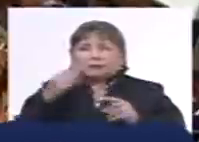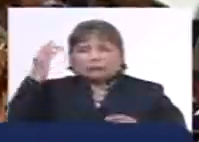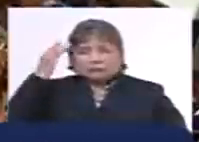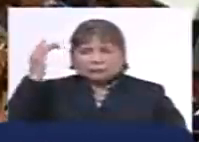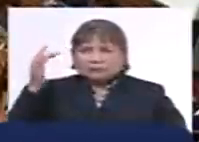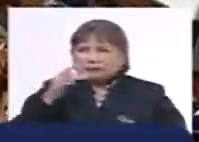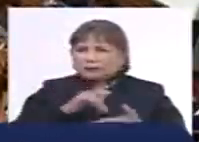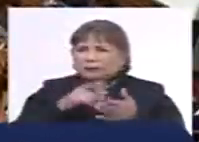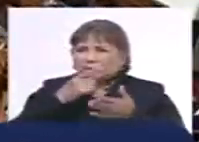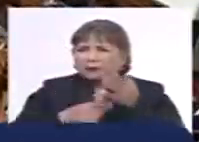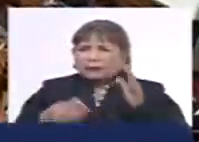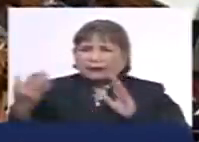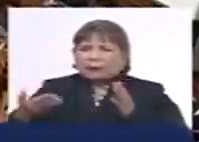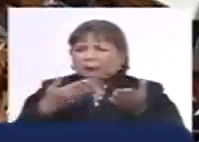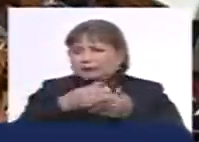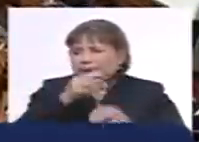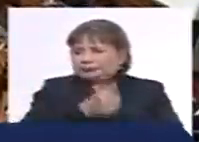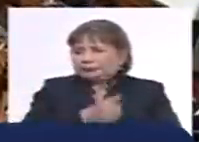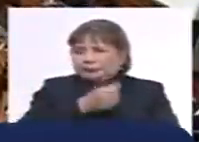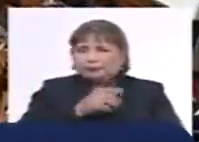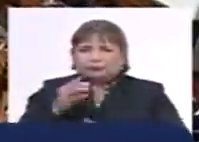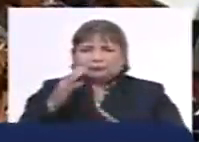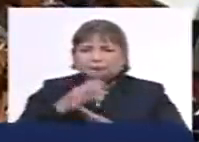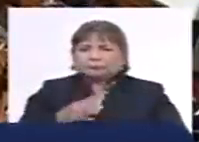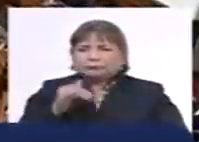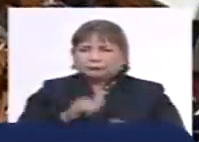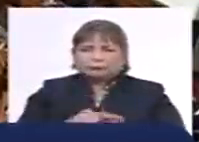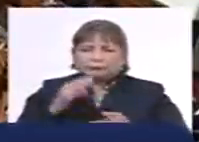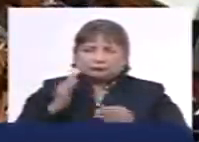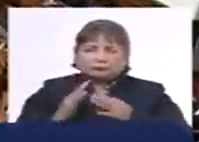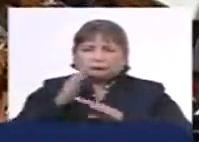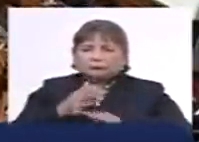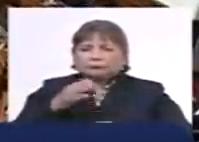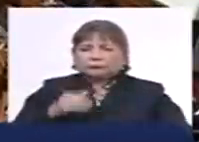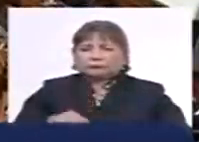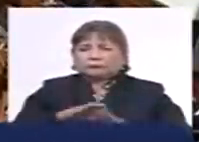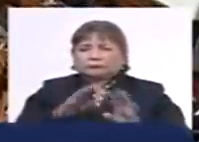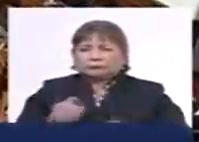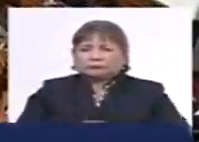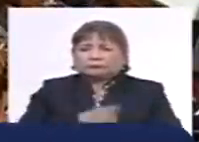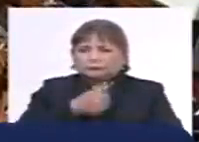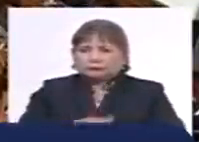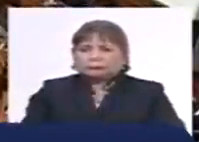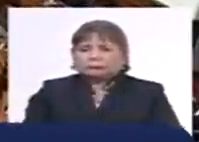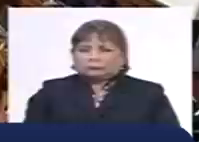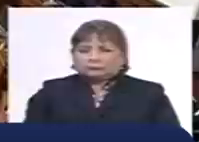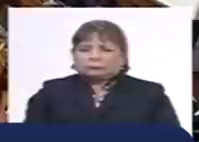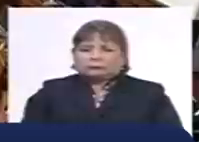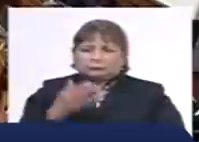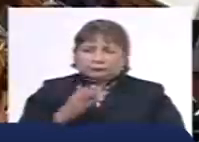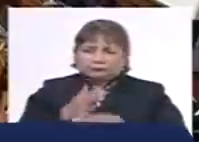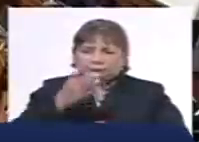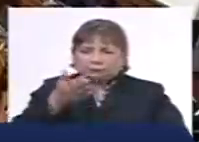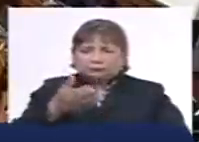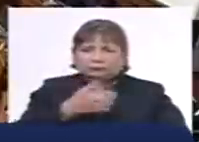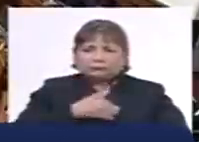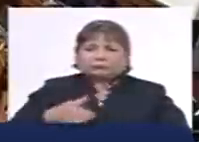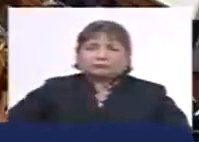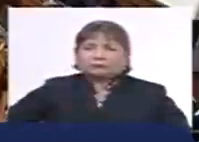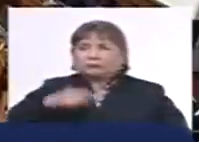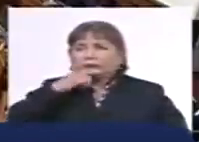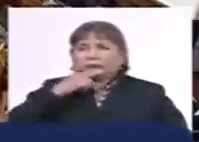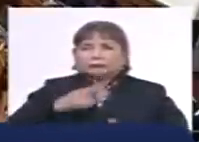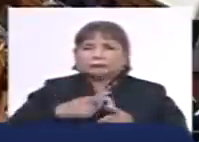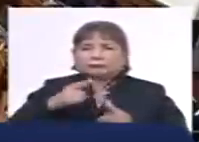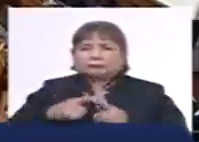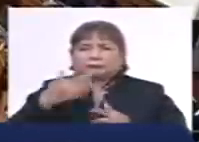los congresistas por intermedio de la mesa, por favor. ¿No? Se dirige a los congresistas por intermedio de la mesa. Por intermedio de la señora presidenta,